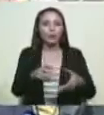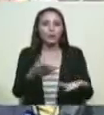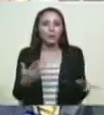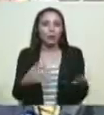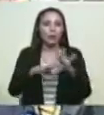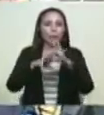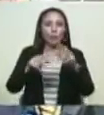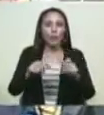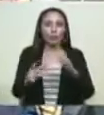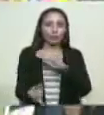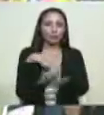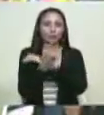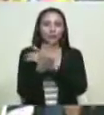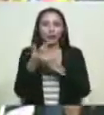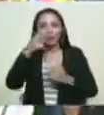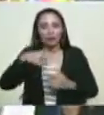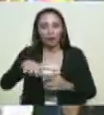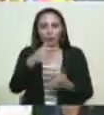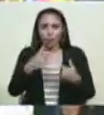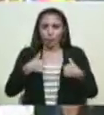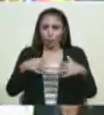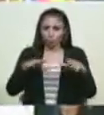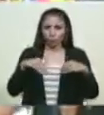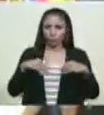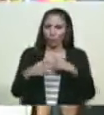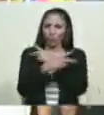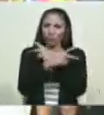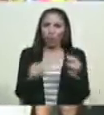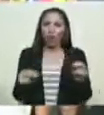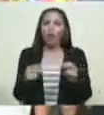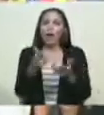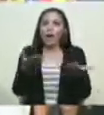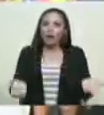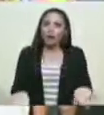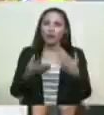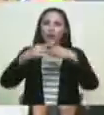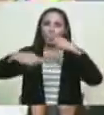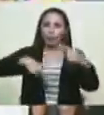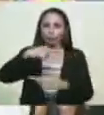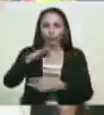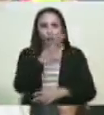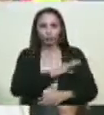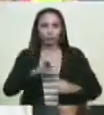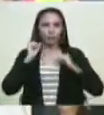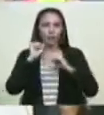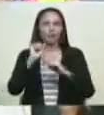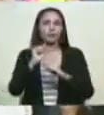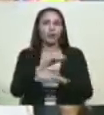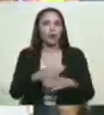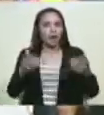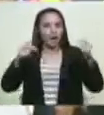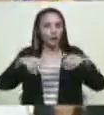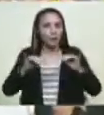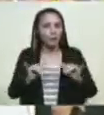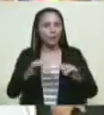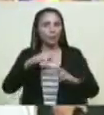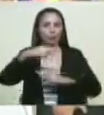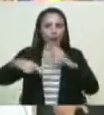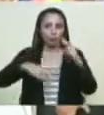No lo acepto, no, no lo acepto. Esto es una revolución socialista, una revolución